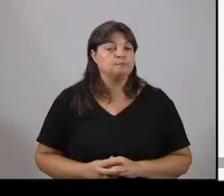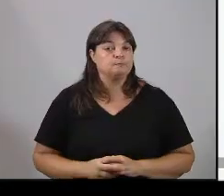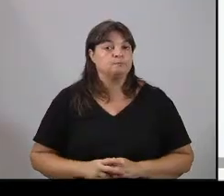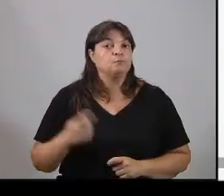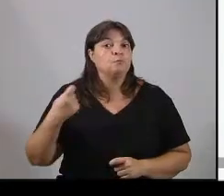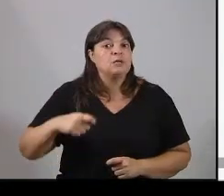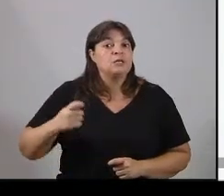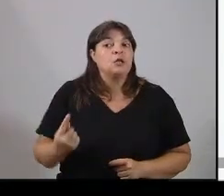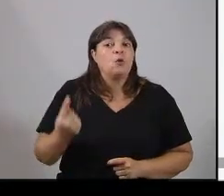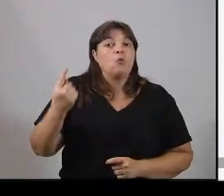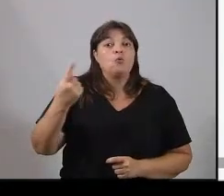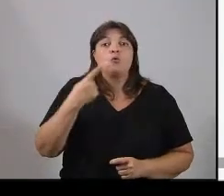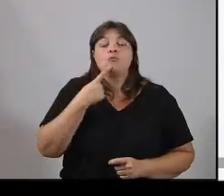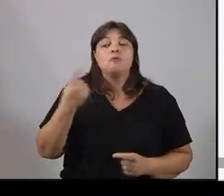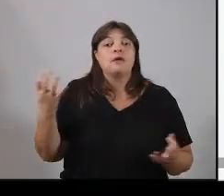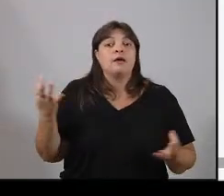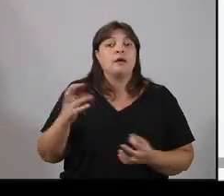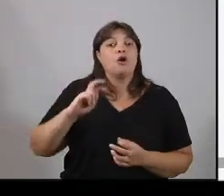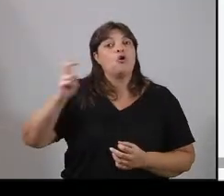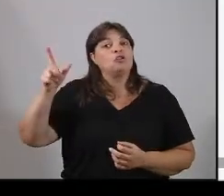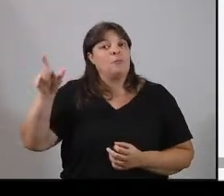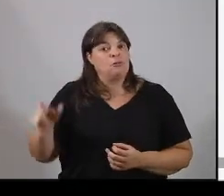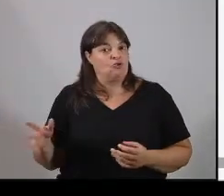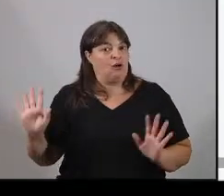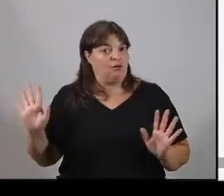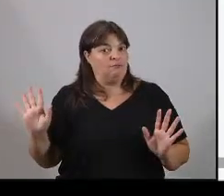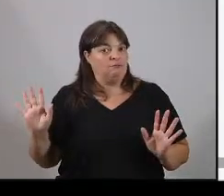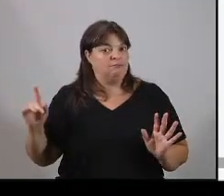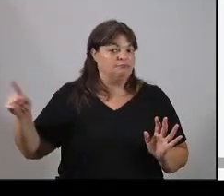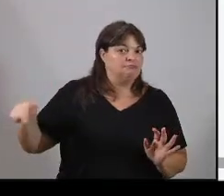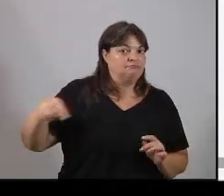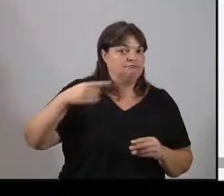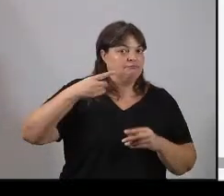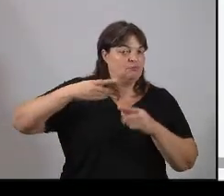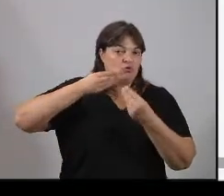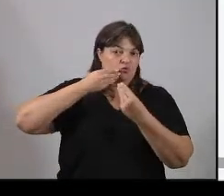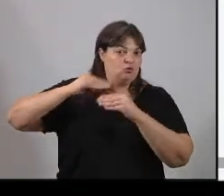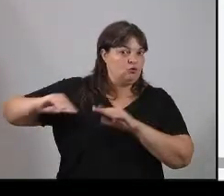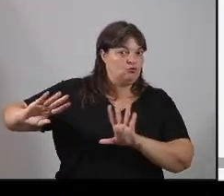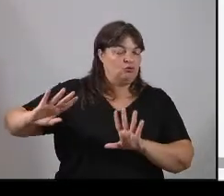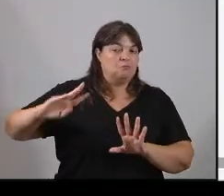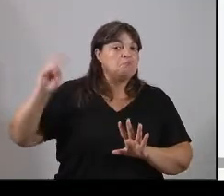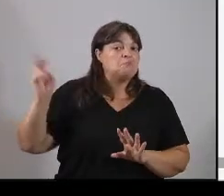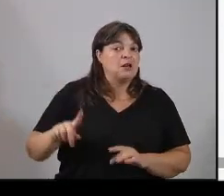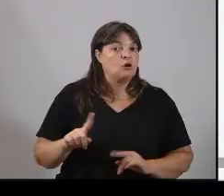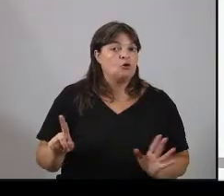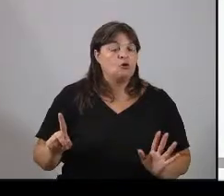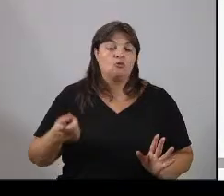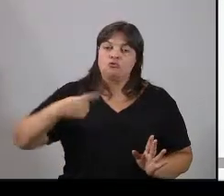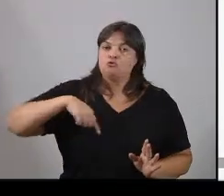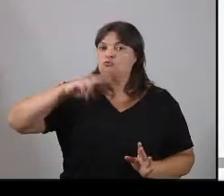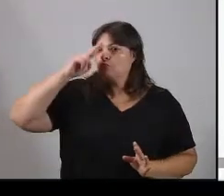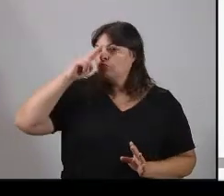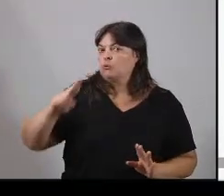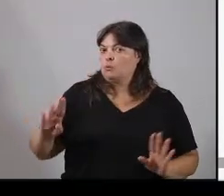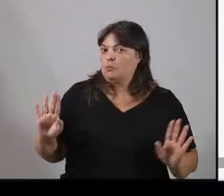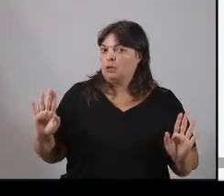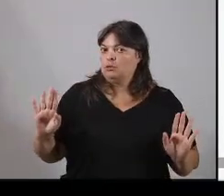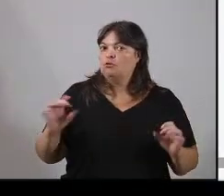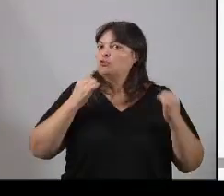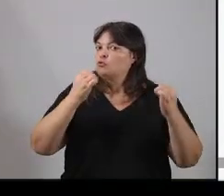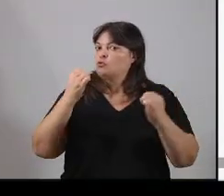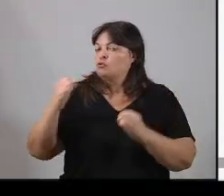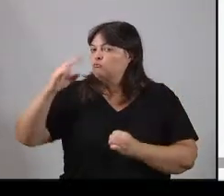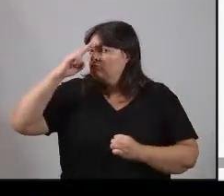que decide mandar a otras personas del grupo parlamentario y decide no venir. Nosotros, máximo respeto y lealtad